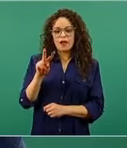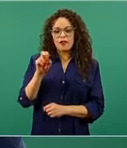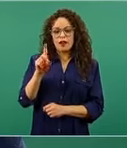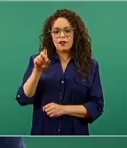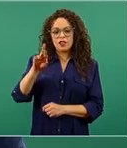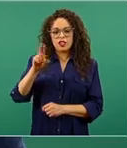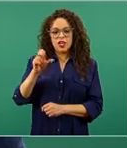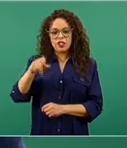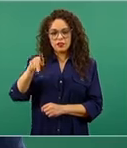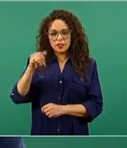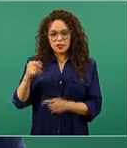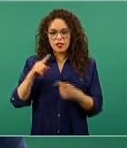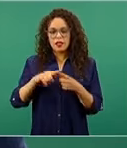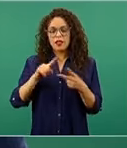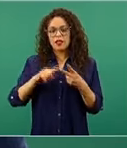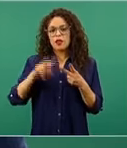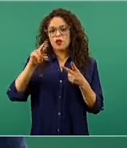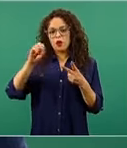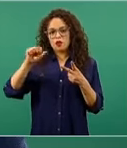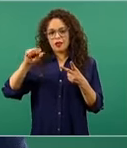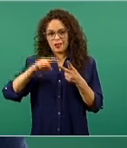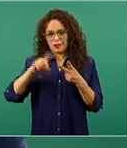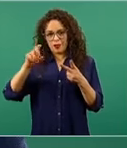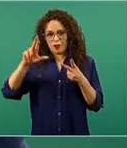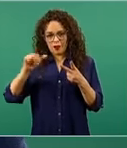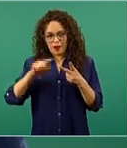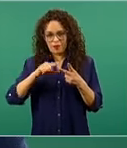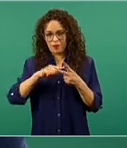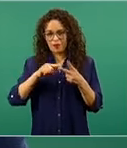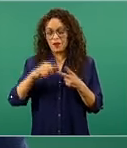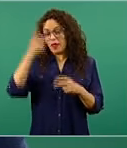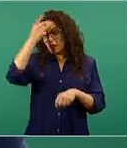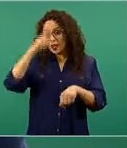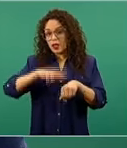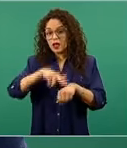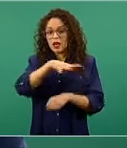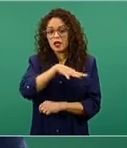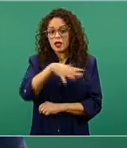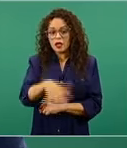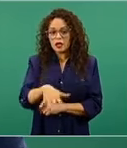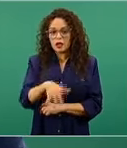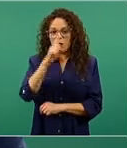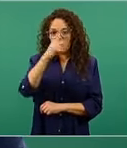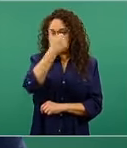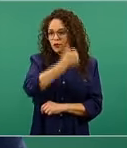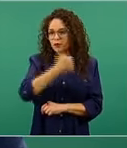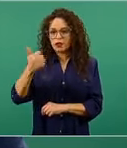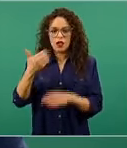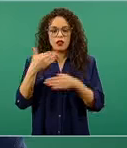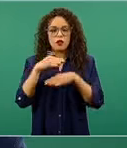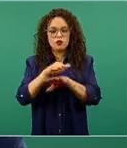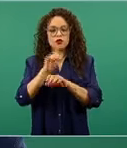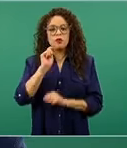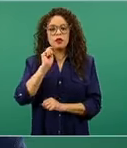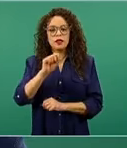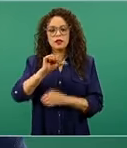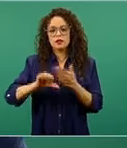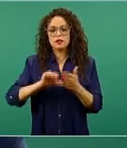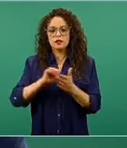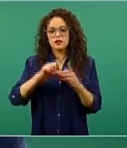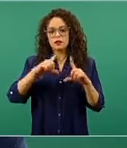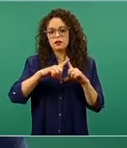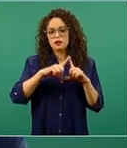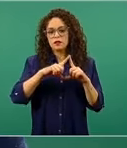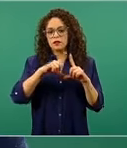la doctora Alexia de la Torre Rosas, directoras generales, respectivamente, del Centro Nacional de Equidad de Género y